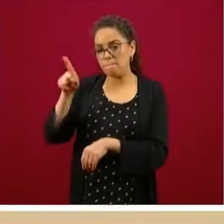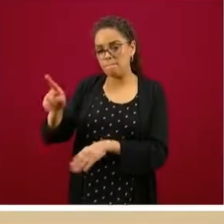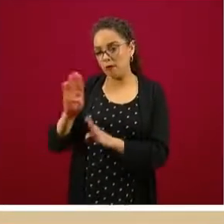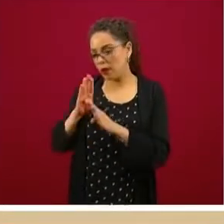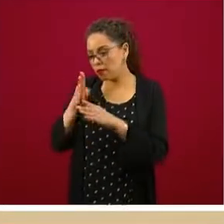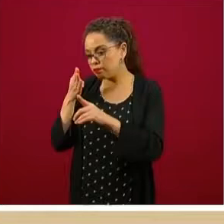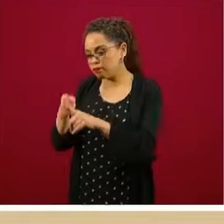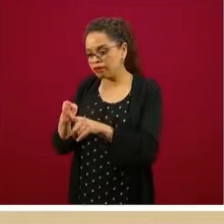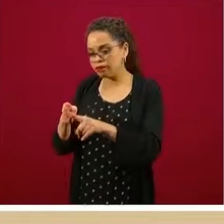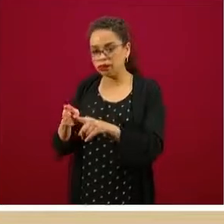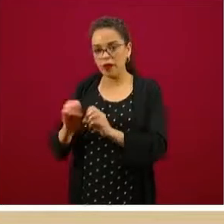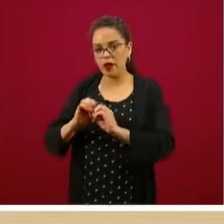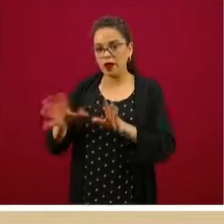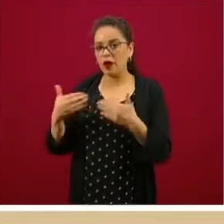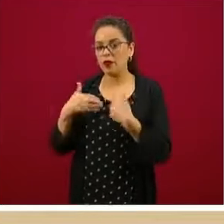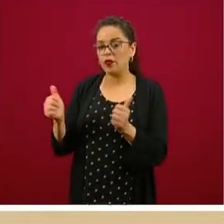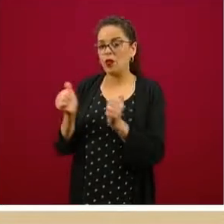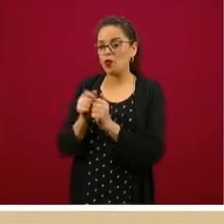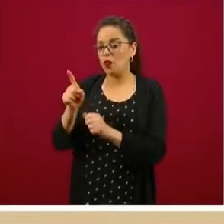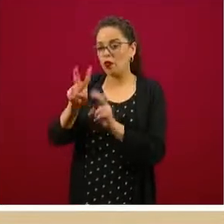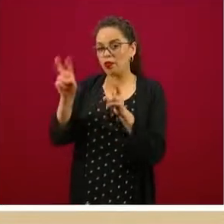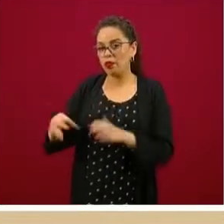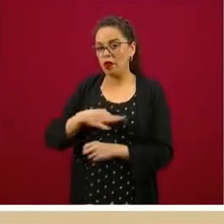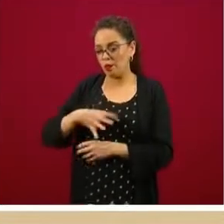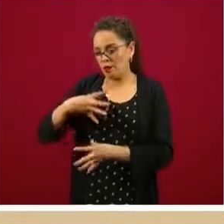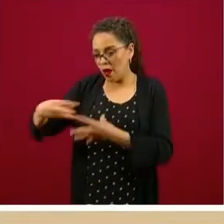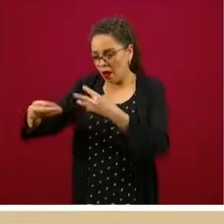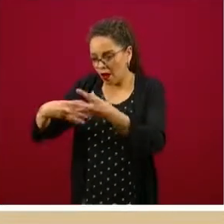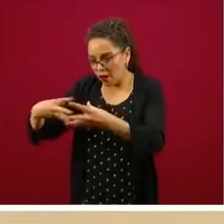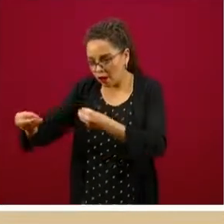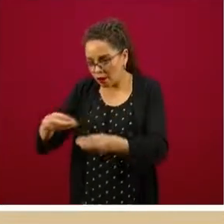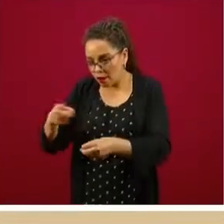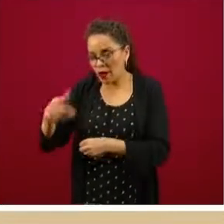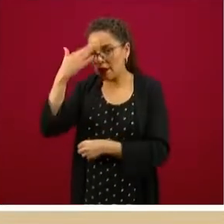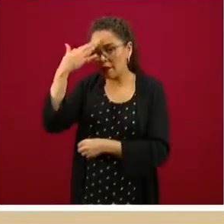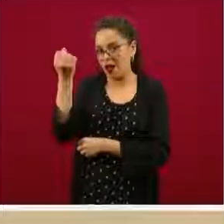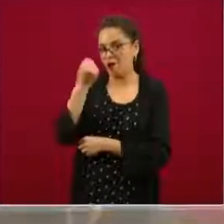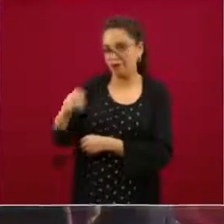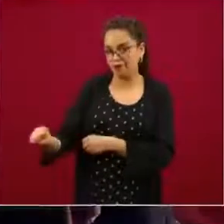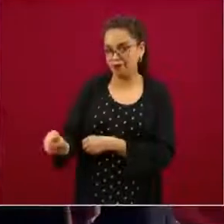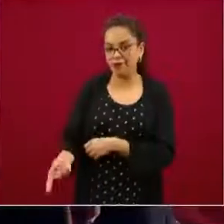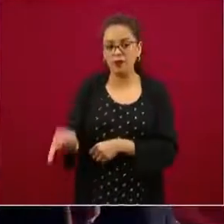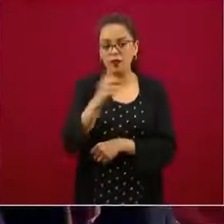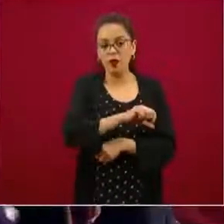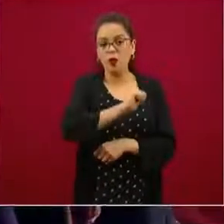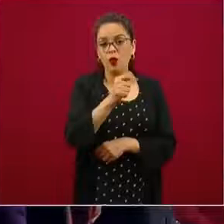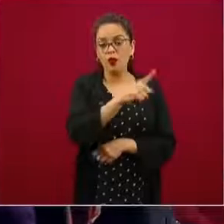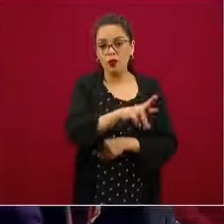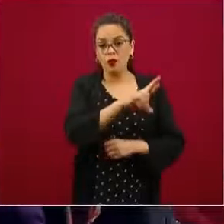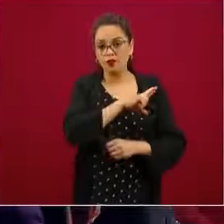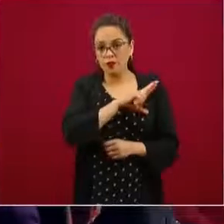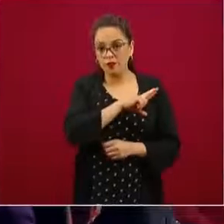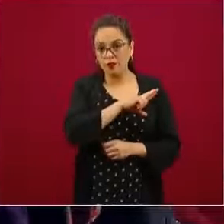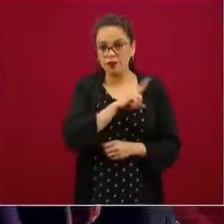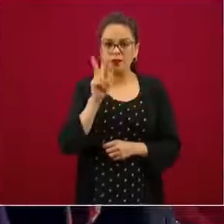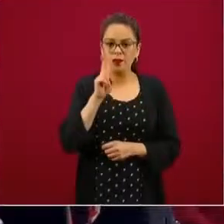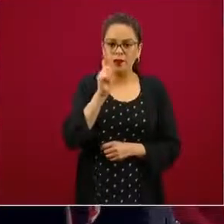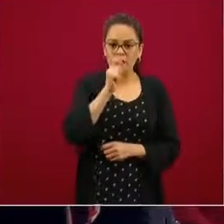hay un conjunto grande de laboratorios privados que en su momento mostraron por